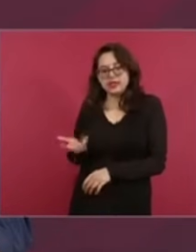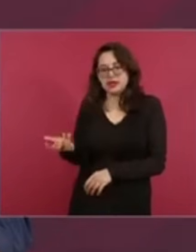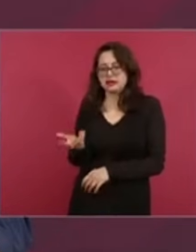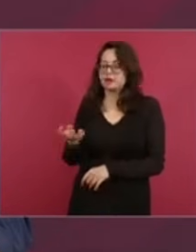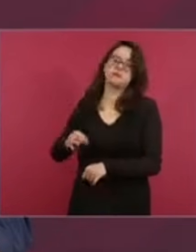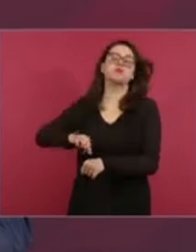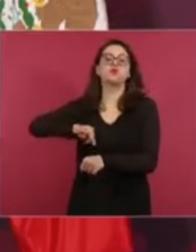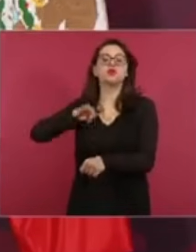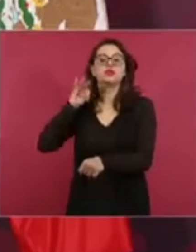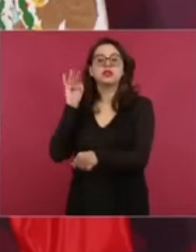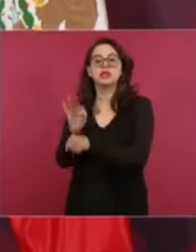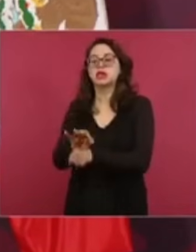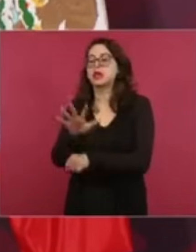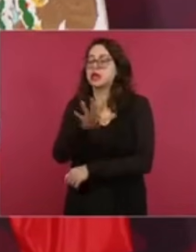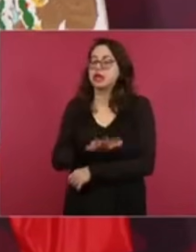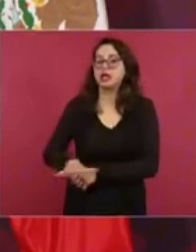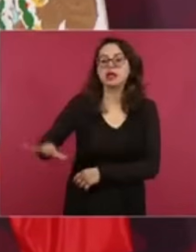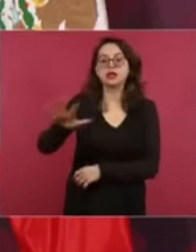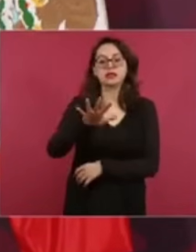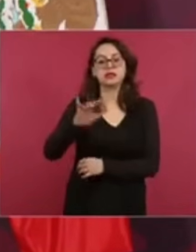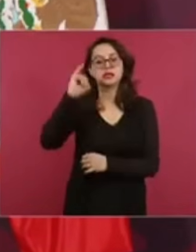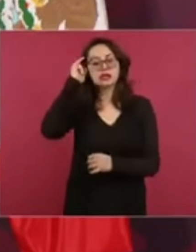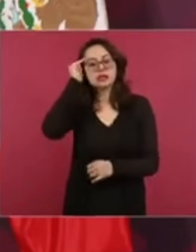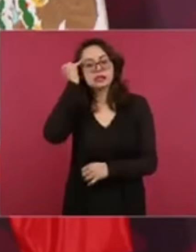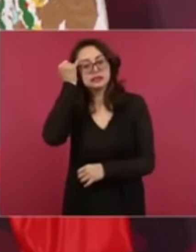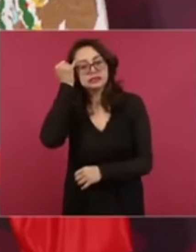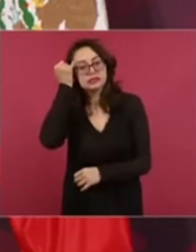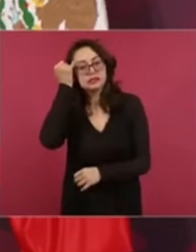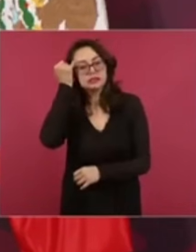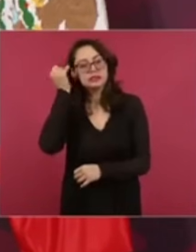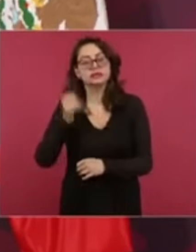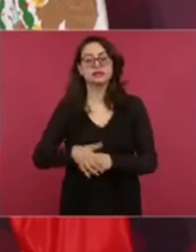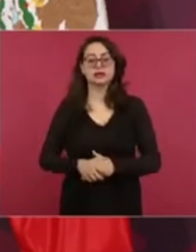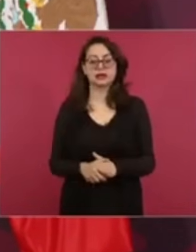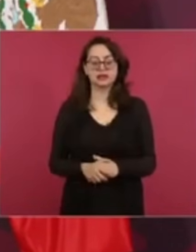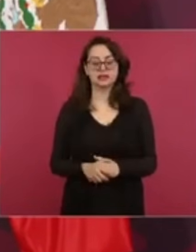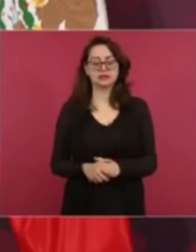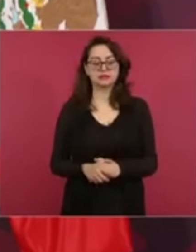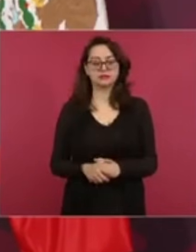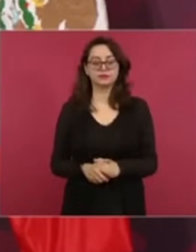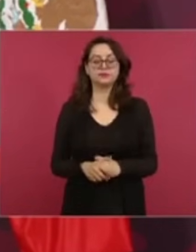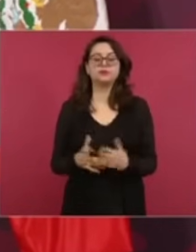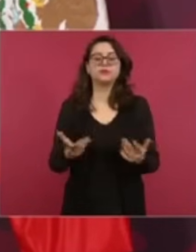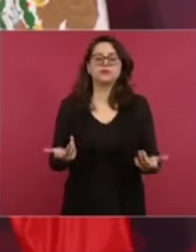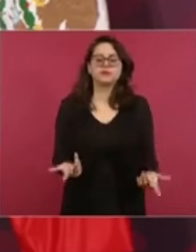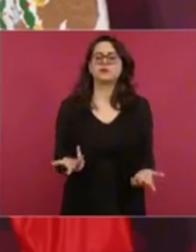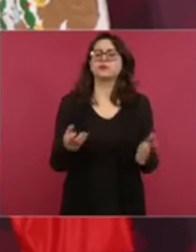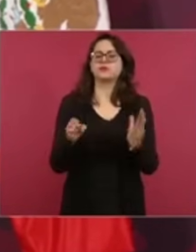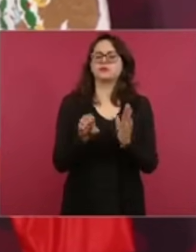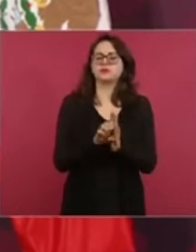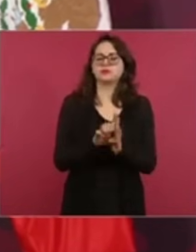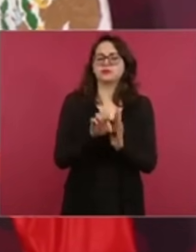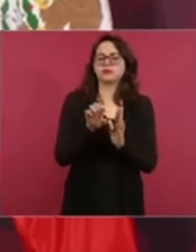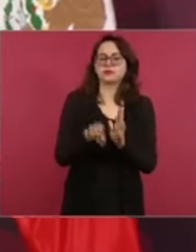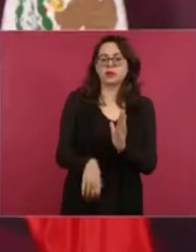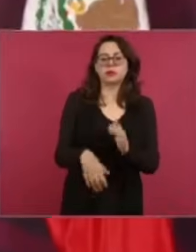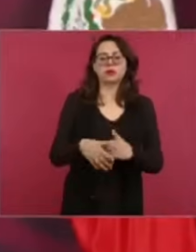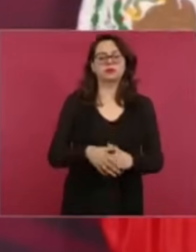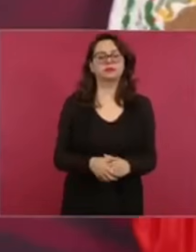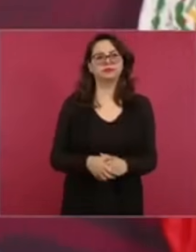originarios por ejemplo lo que hicimos con los pueblos